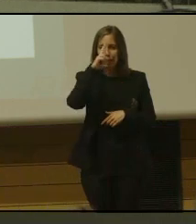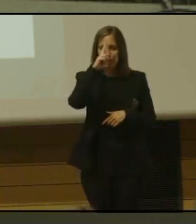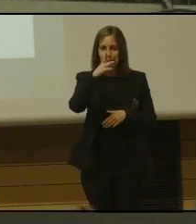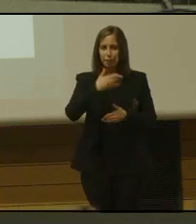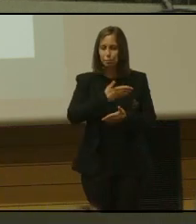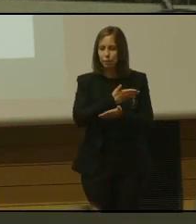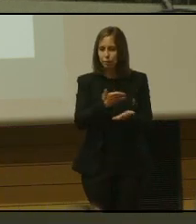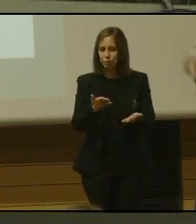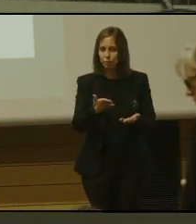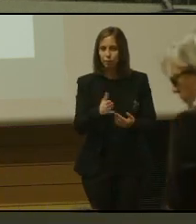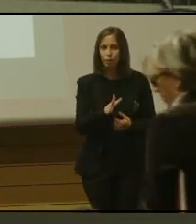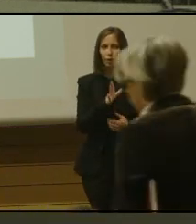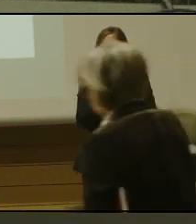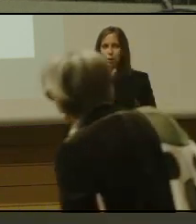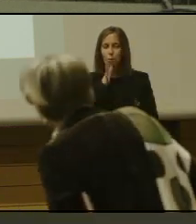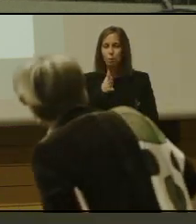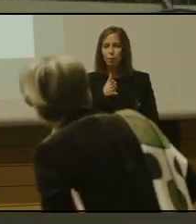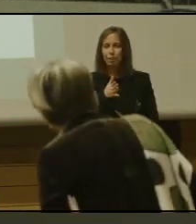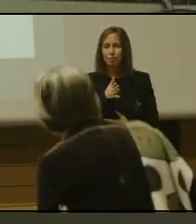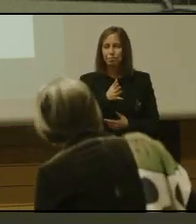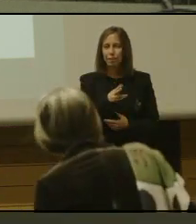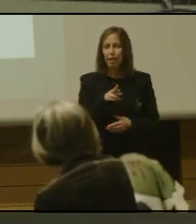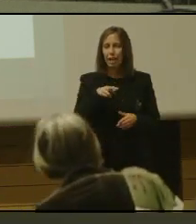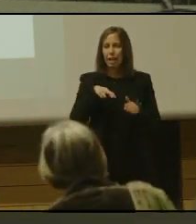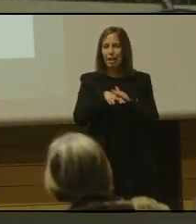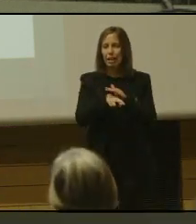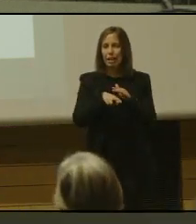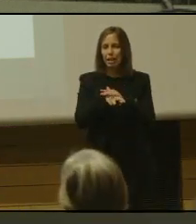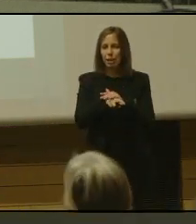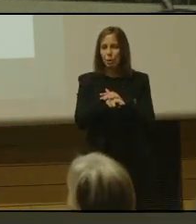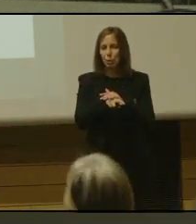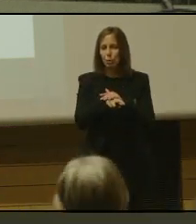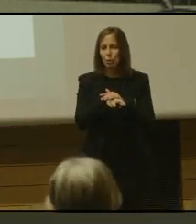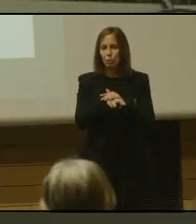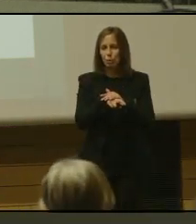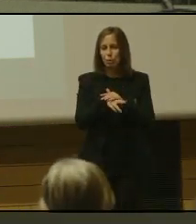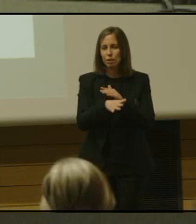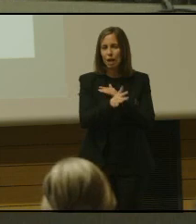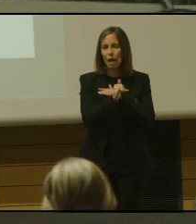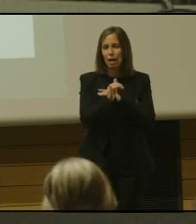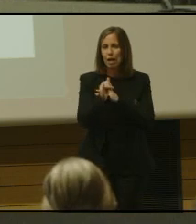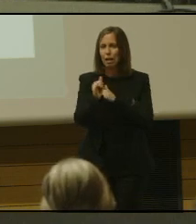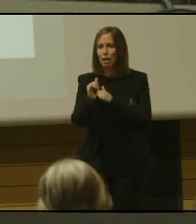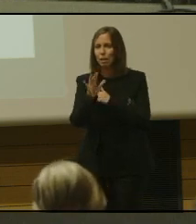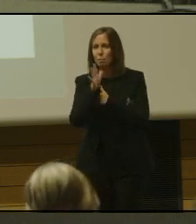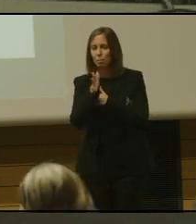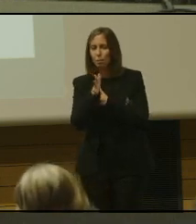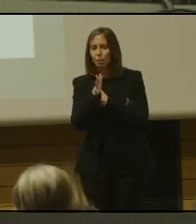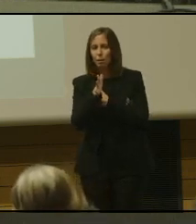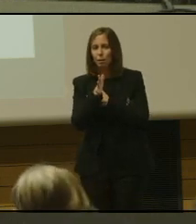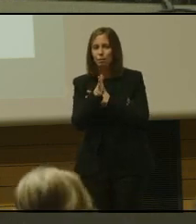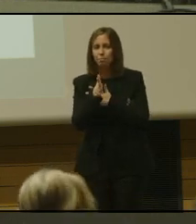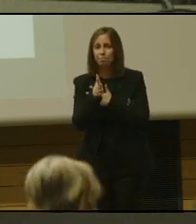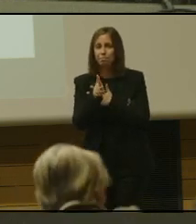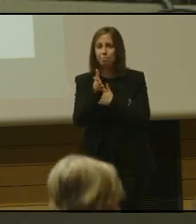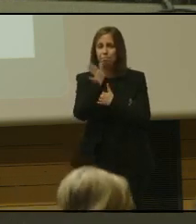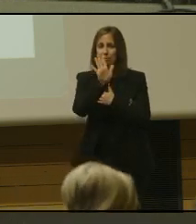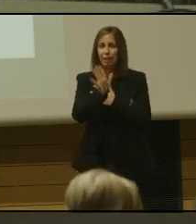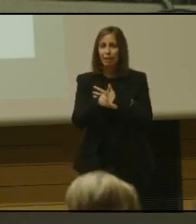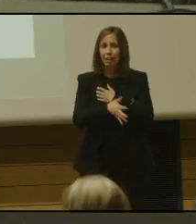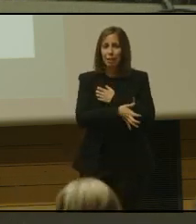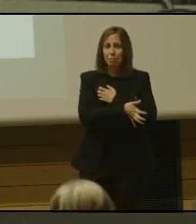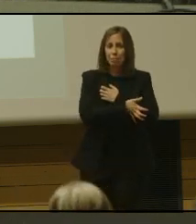mundo, sobre todo por la cantidad de recursos que tenéis, porque es como la pariente pobre de